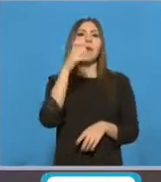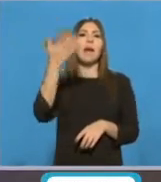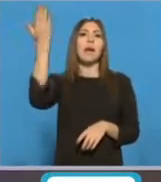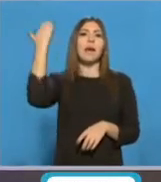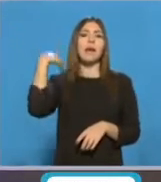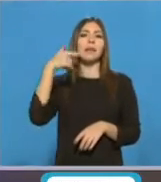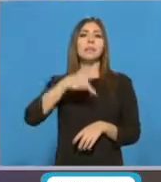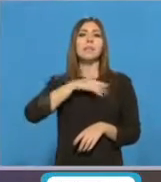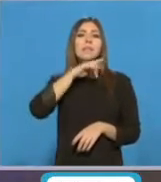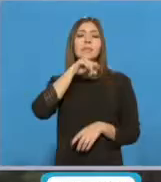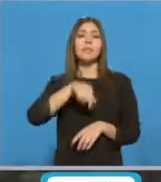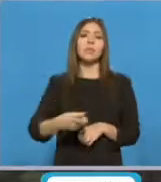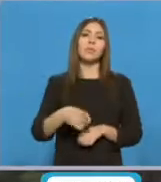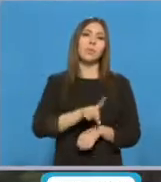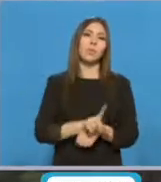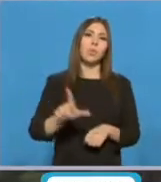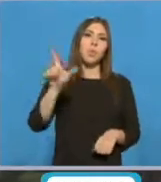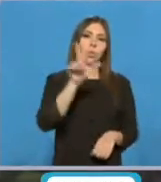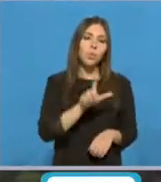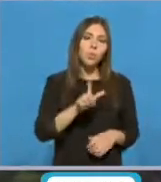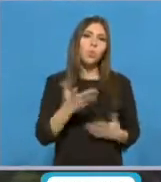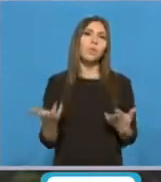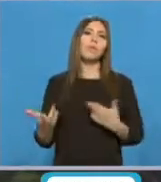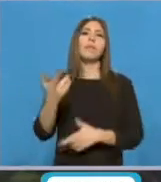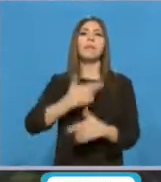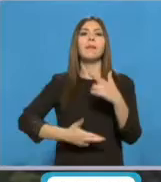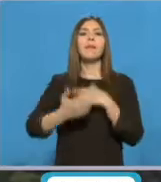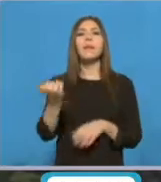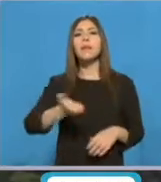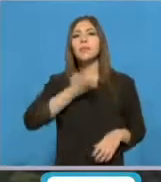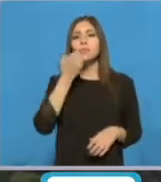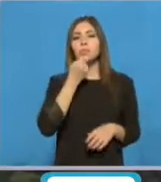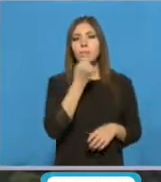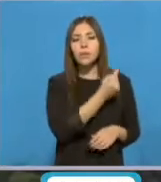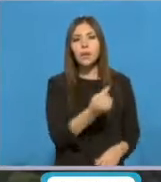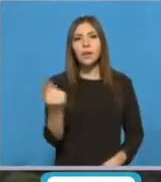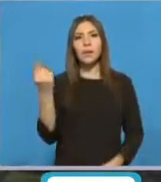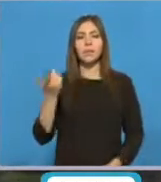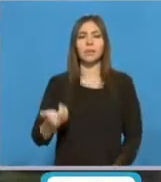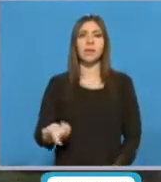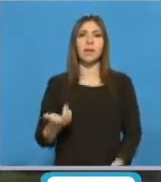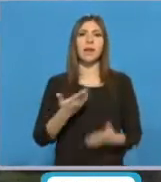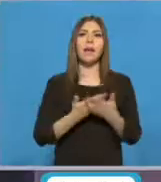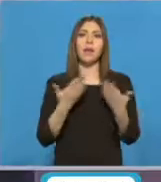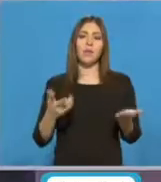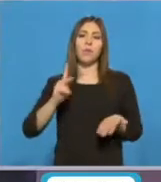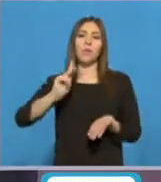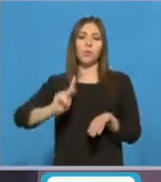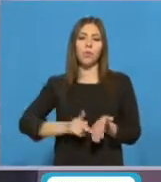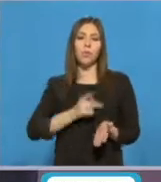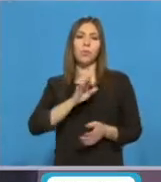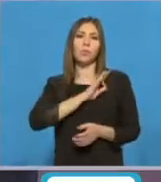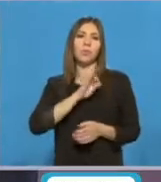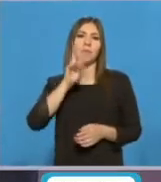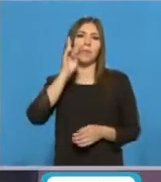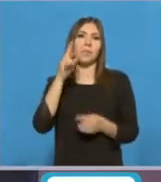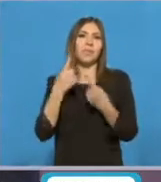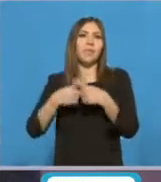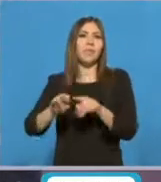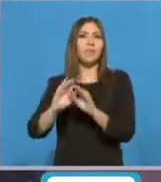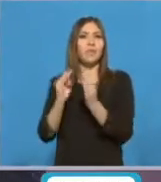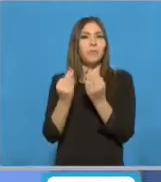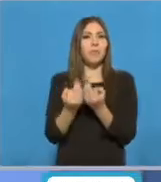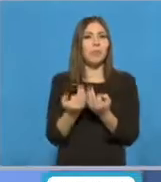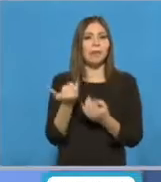porque es lunes y porque es regreso a clases, las podemos ver otra vez con perspectiva y de su